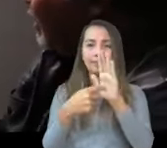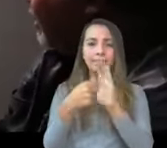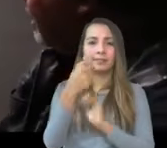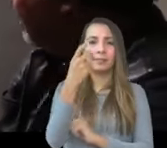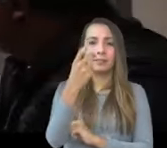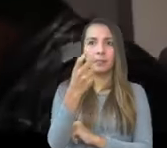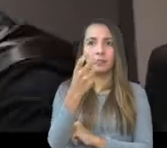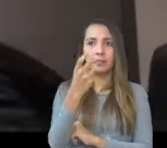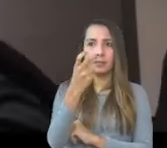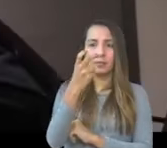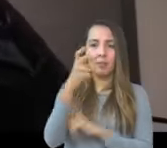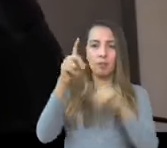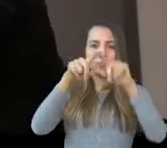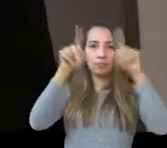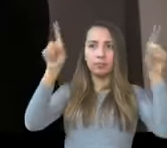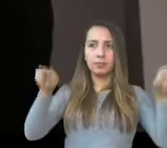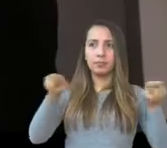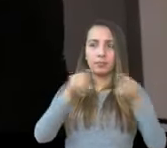esta parte de